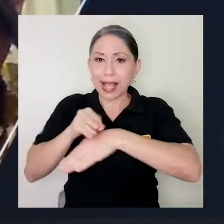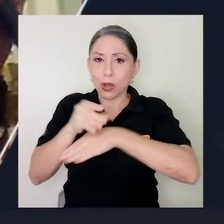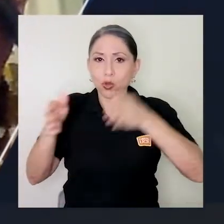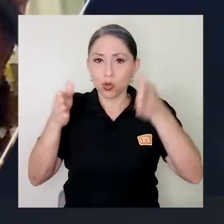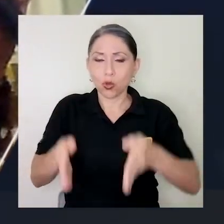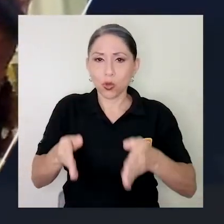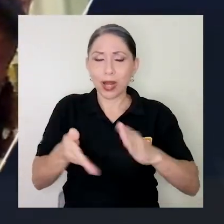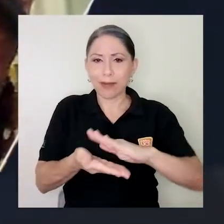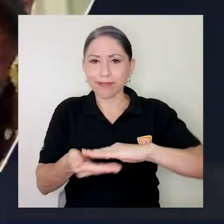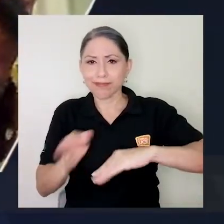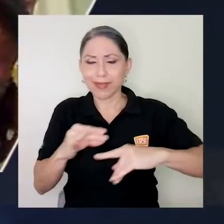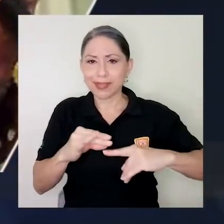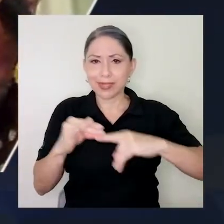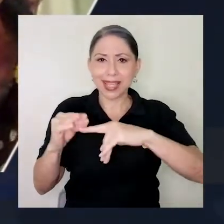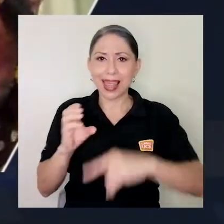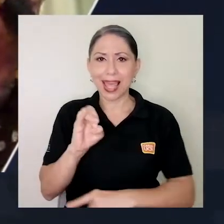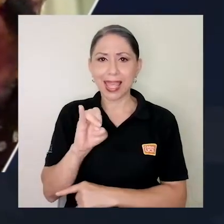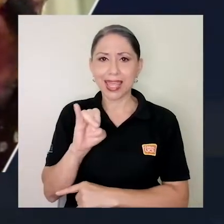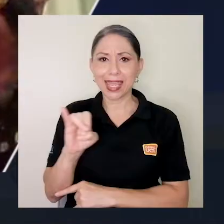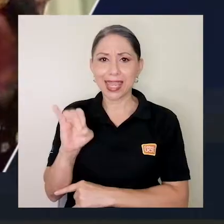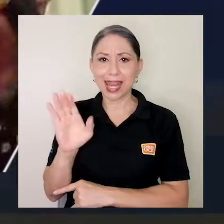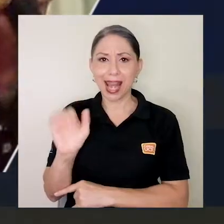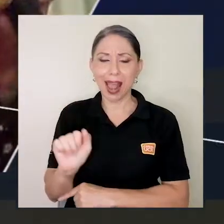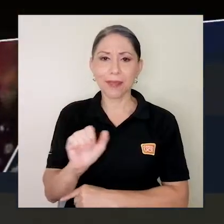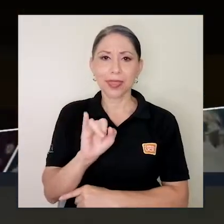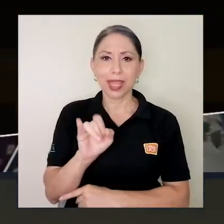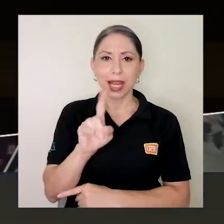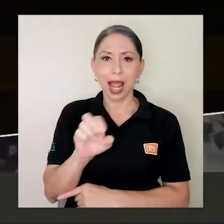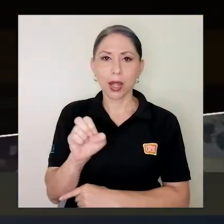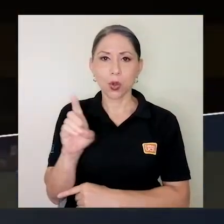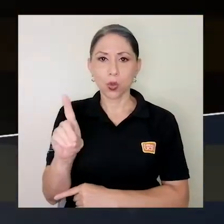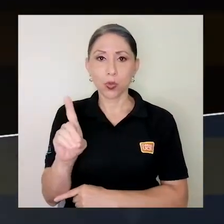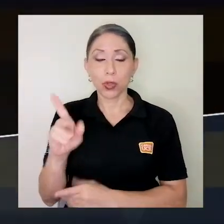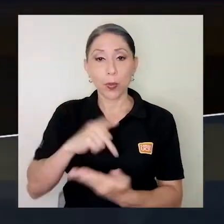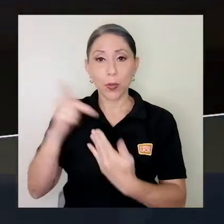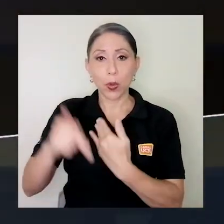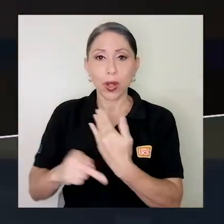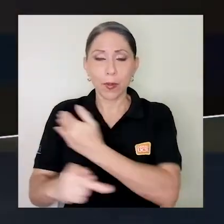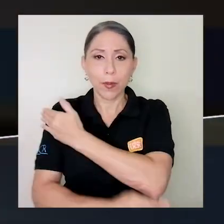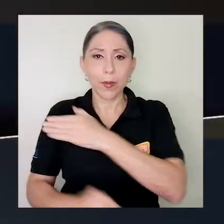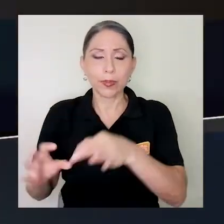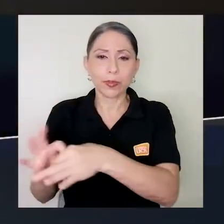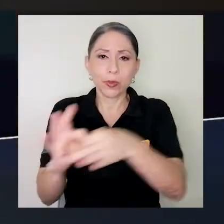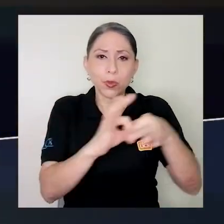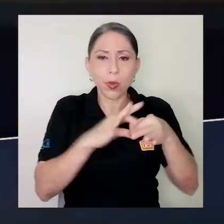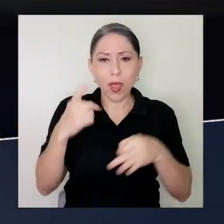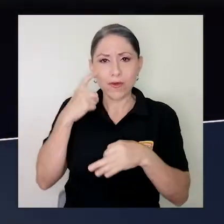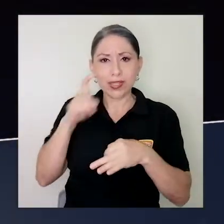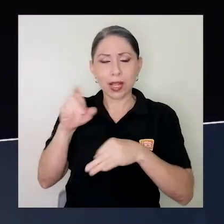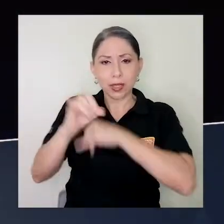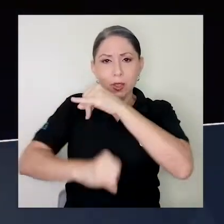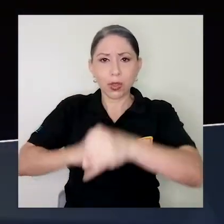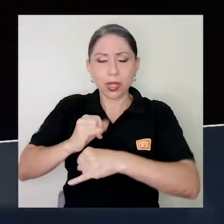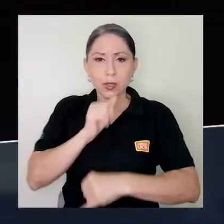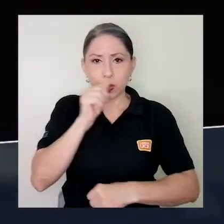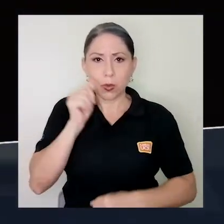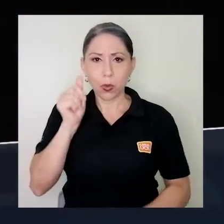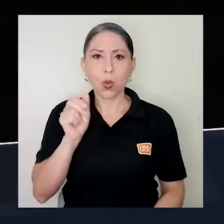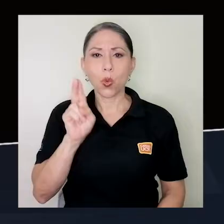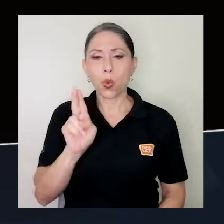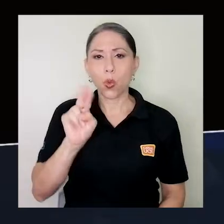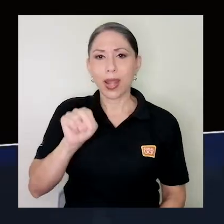consultora especializada en IICA y la NUD, el Programa de las Naciones Unidas para la Fiscalización Internacional de